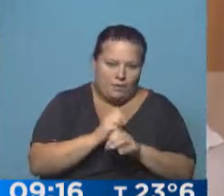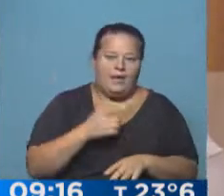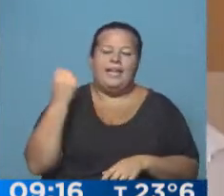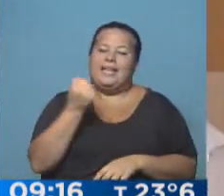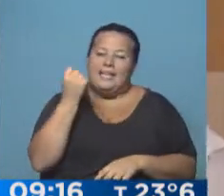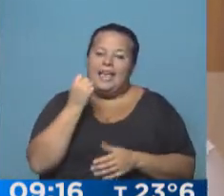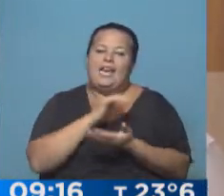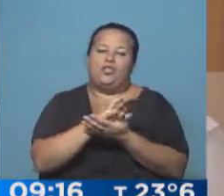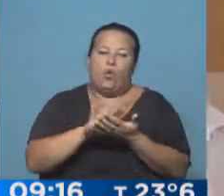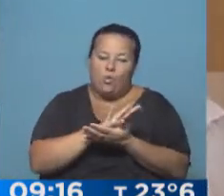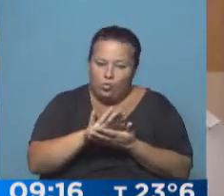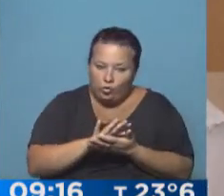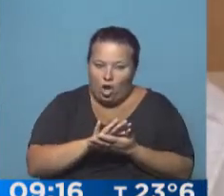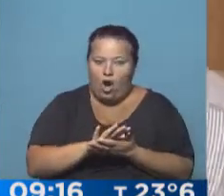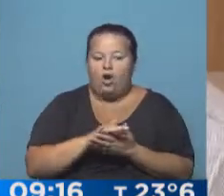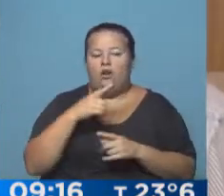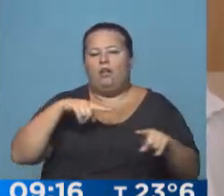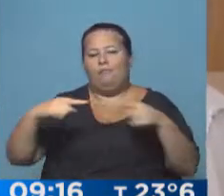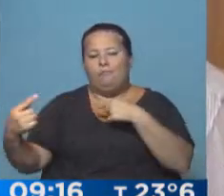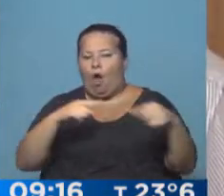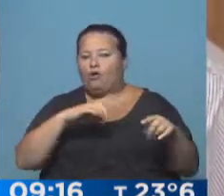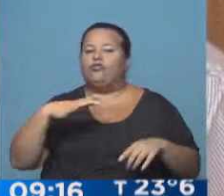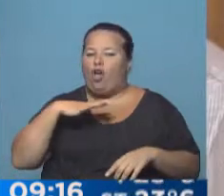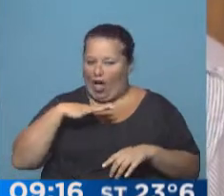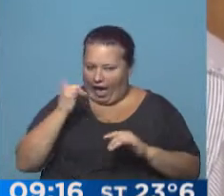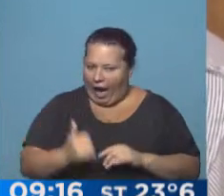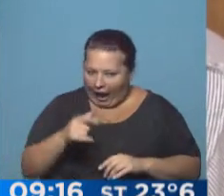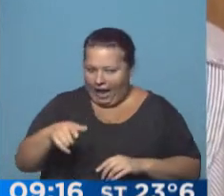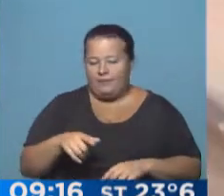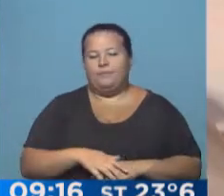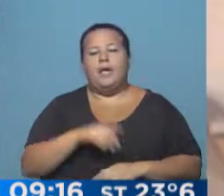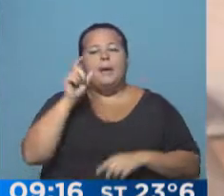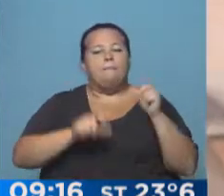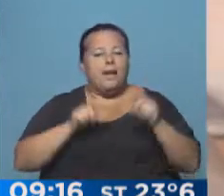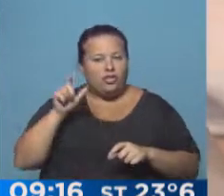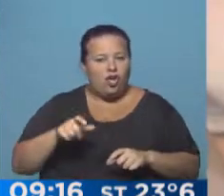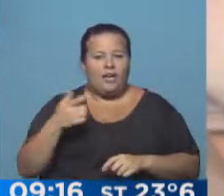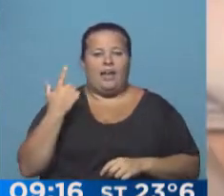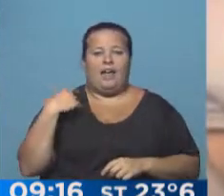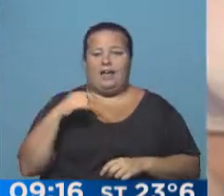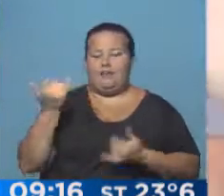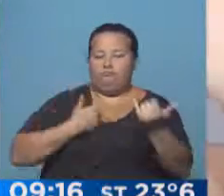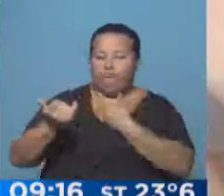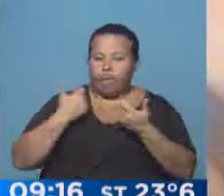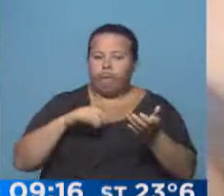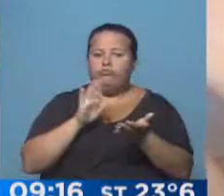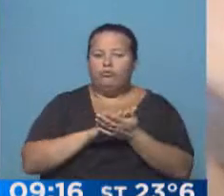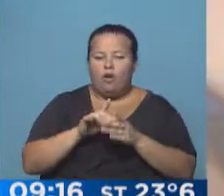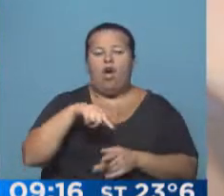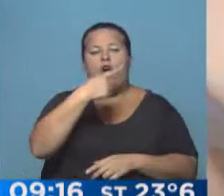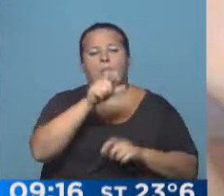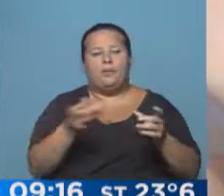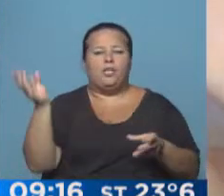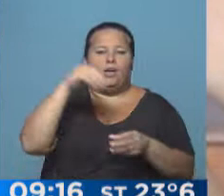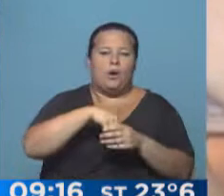intentarán solucionar las discrepancias que aún se mantienen gente que está recién nos dio en toda la información correspondiente gente que está